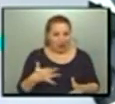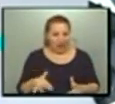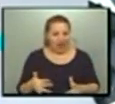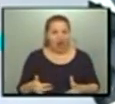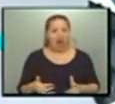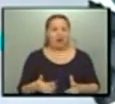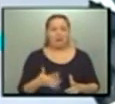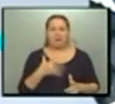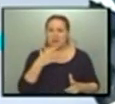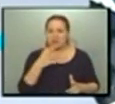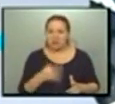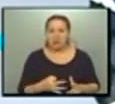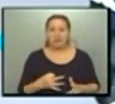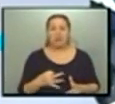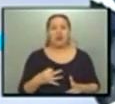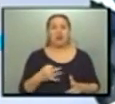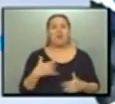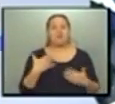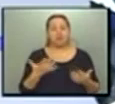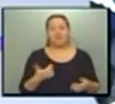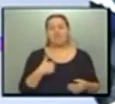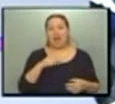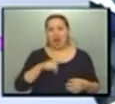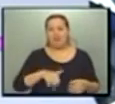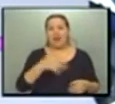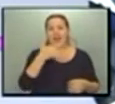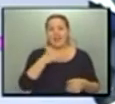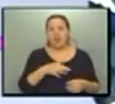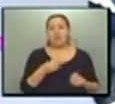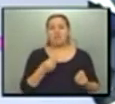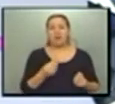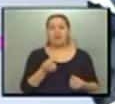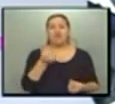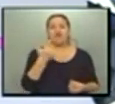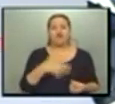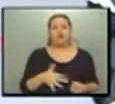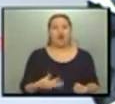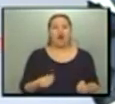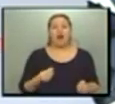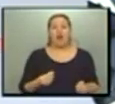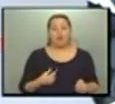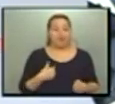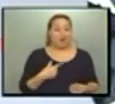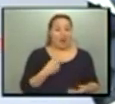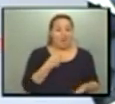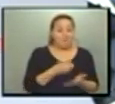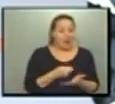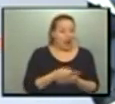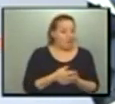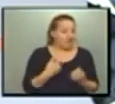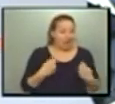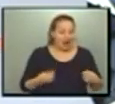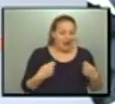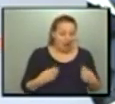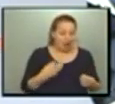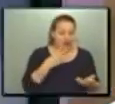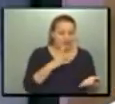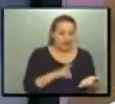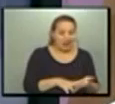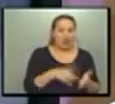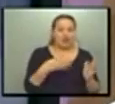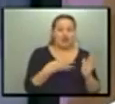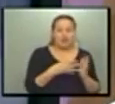Realmente impresionante. Claro, por eso se entienden después los precios, pues hacia algún lado tienen que trasladar ese costo, ¿no? Sí, tal cual. Si no, no le cierra, Mariano, el negocio. Sí, exacto. Está